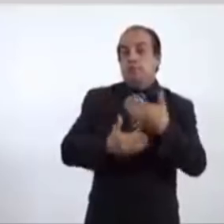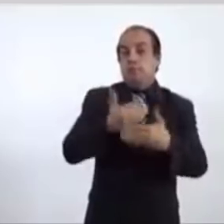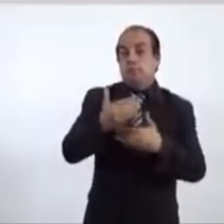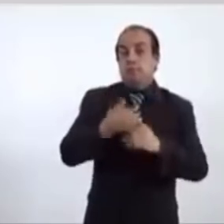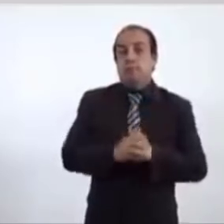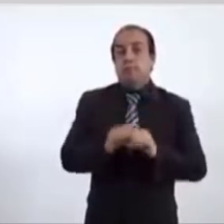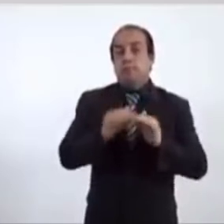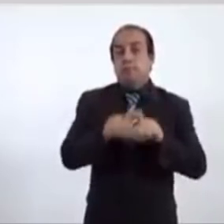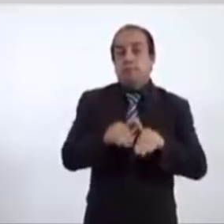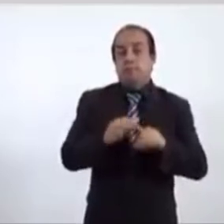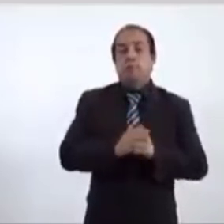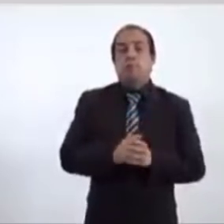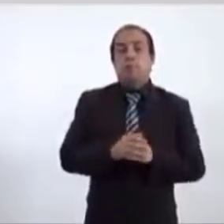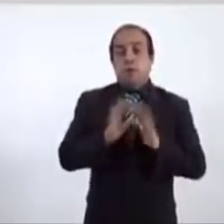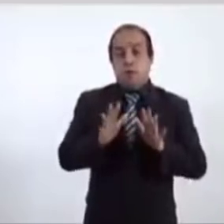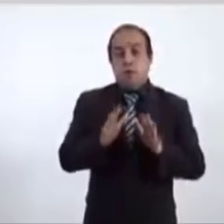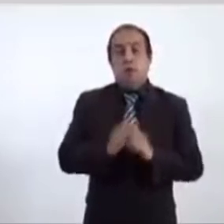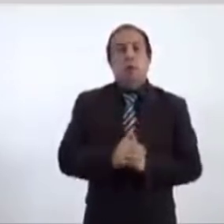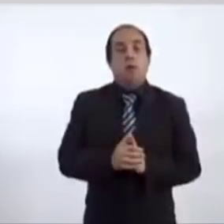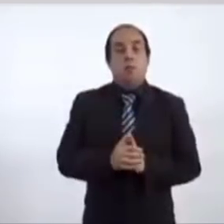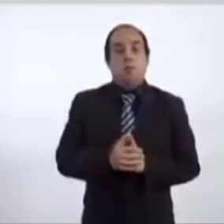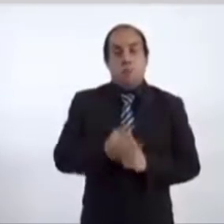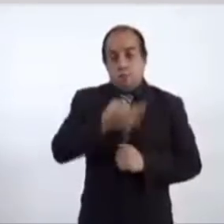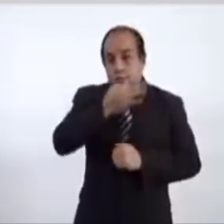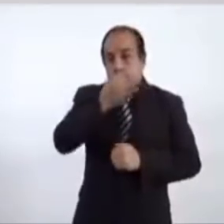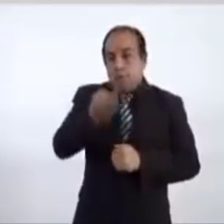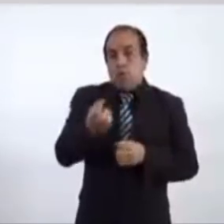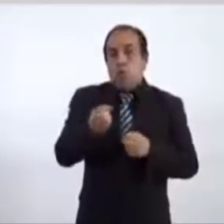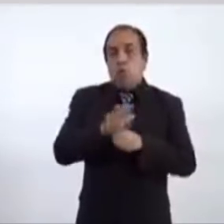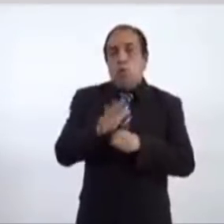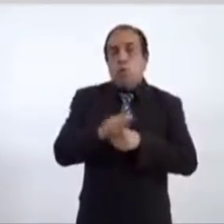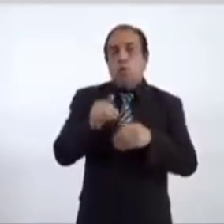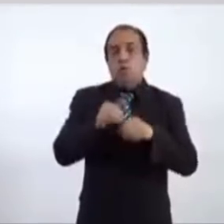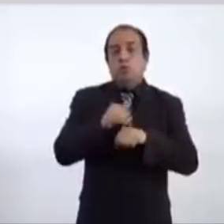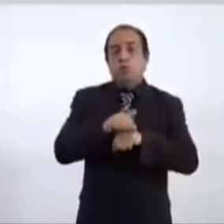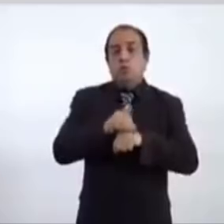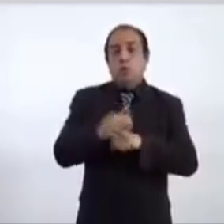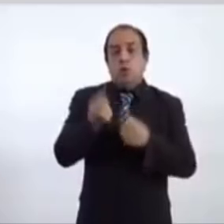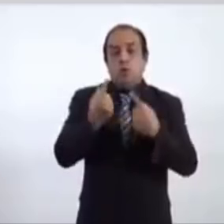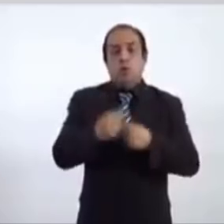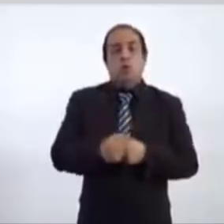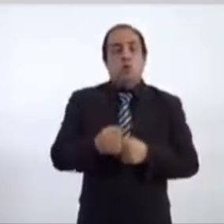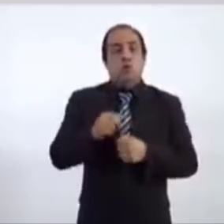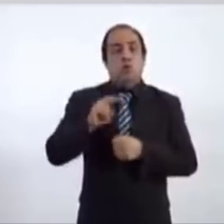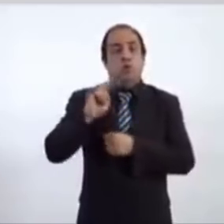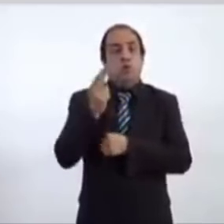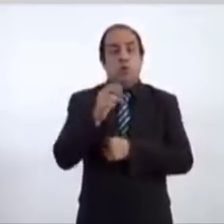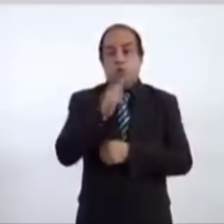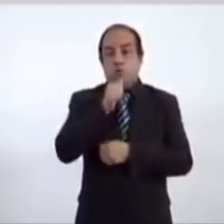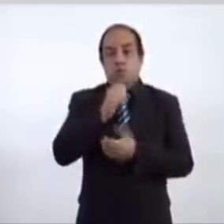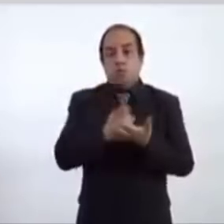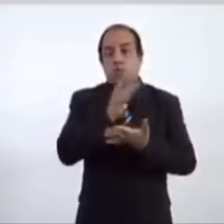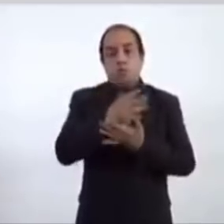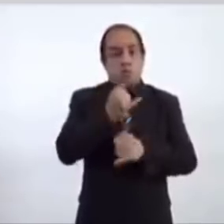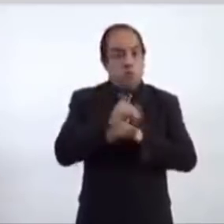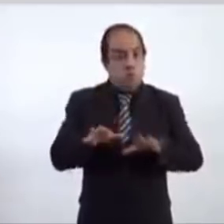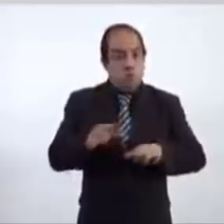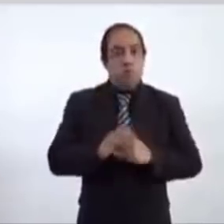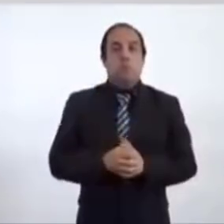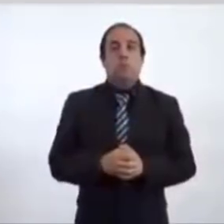ya estaremos informando pues cuál es este número. Algunas universidades todavía no envían la